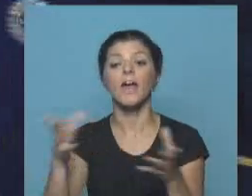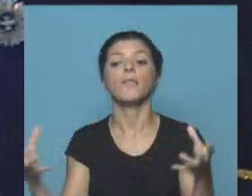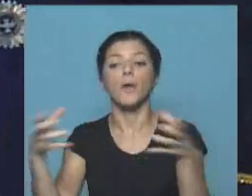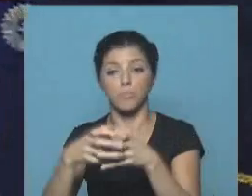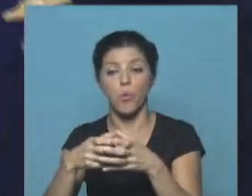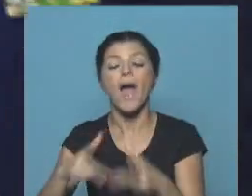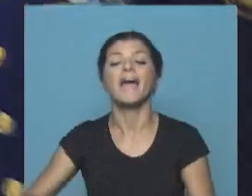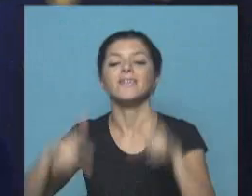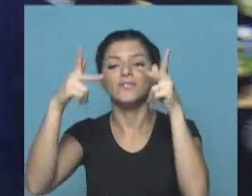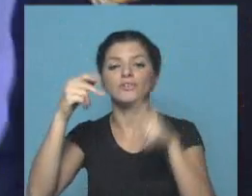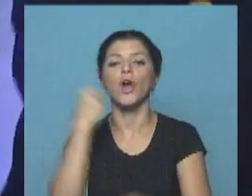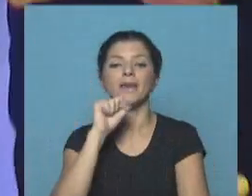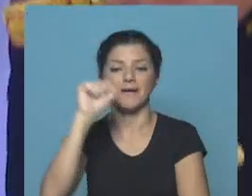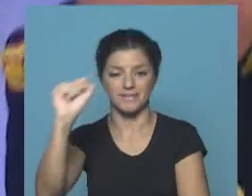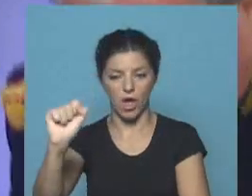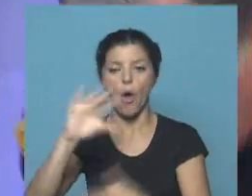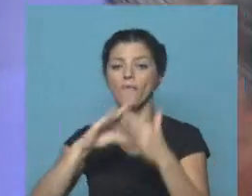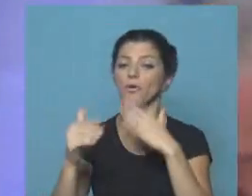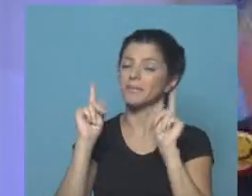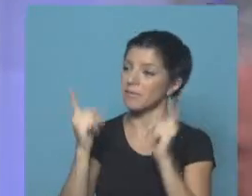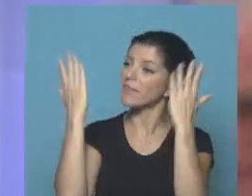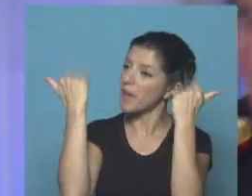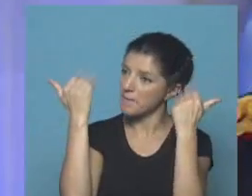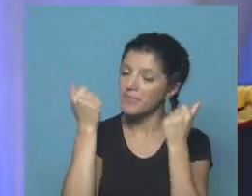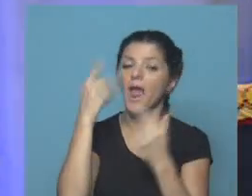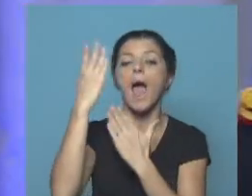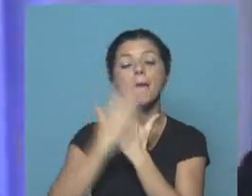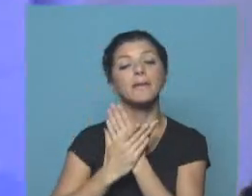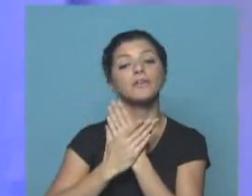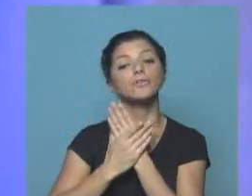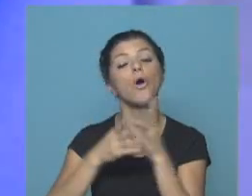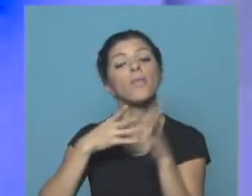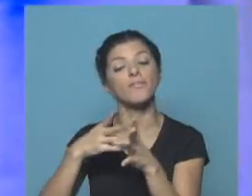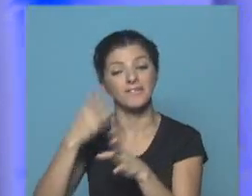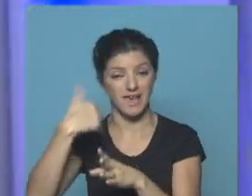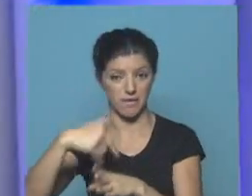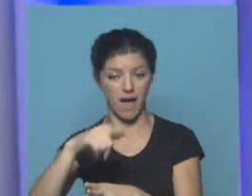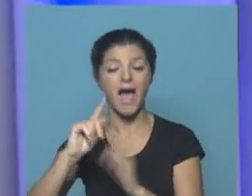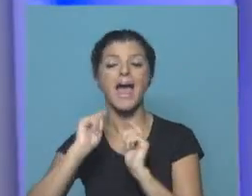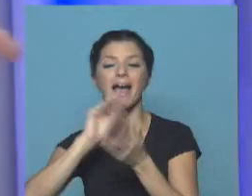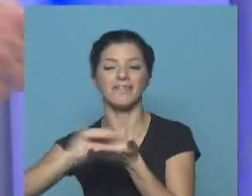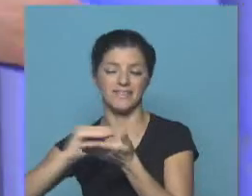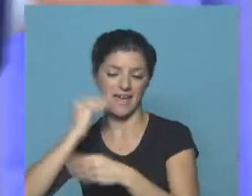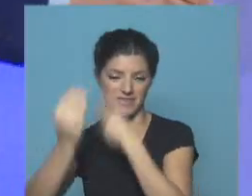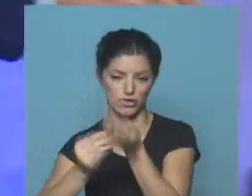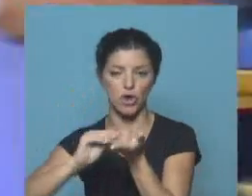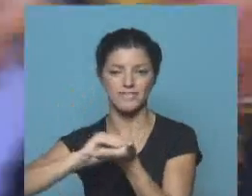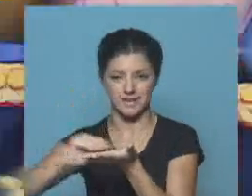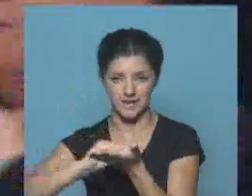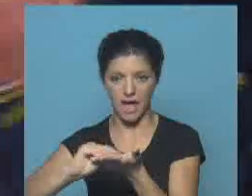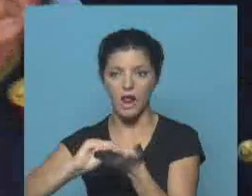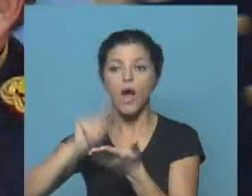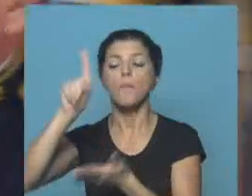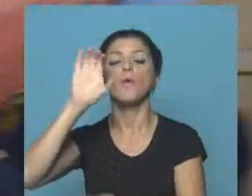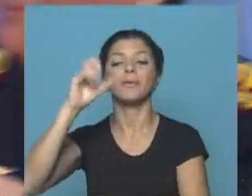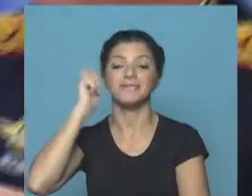también la despedida del ministro de Defensa, que será candidato a senador por la provincia de La Rioja